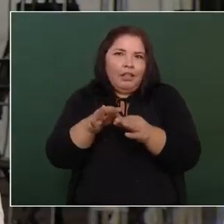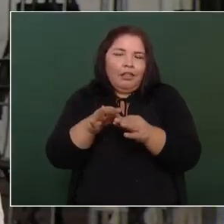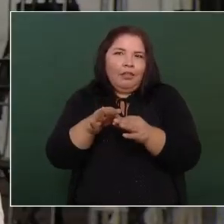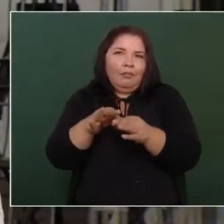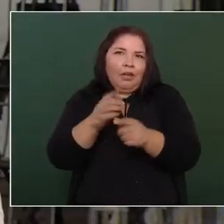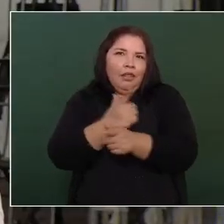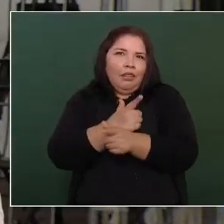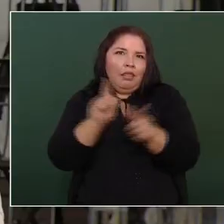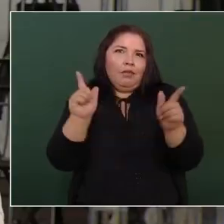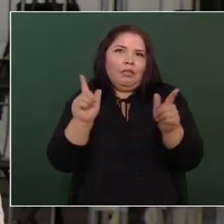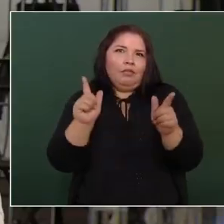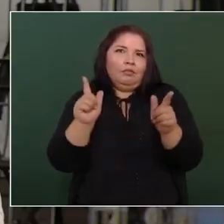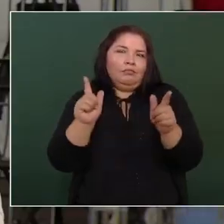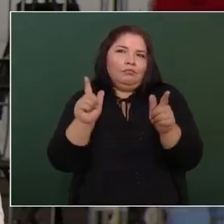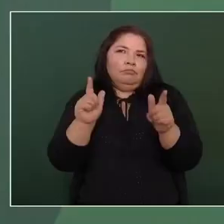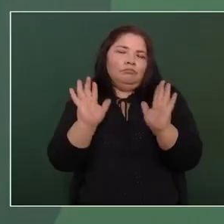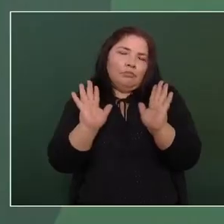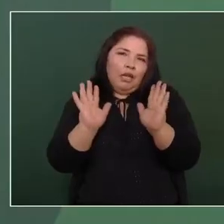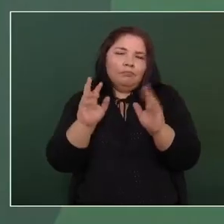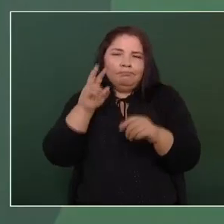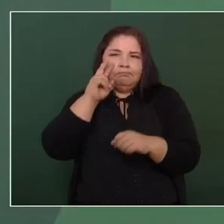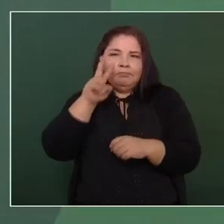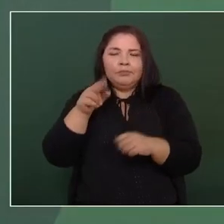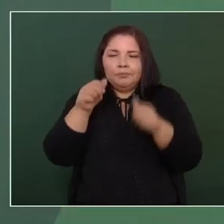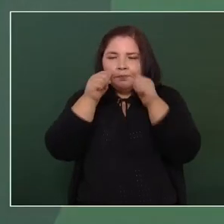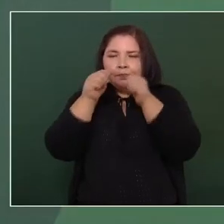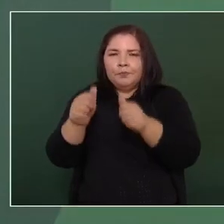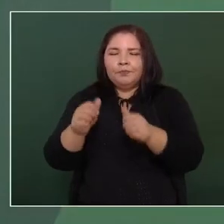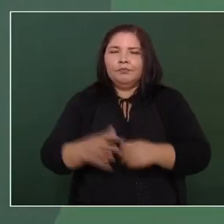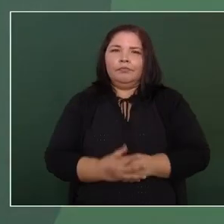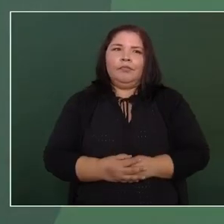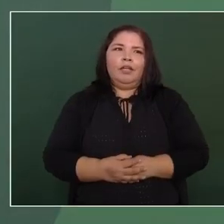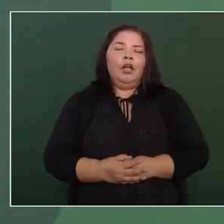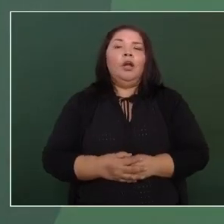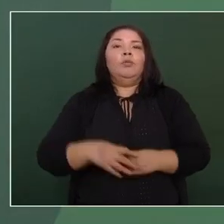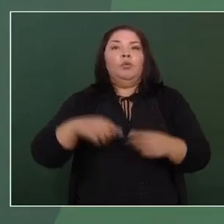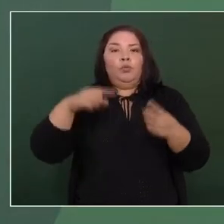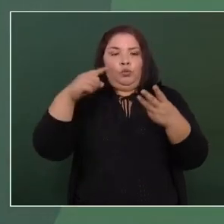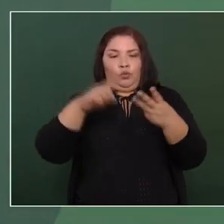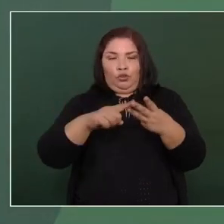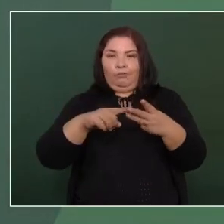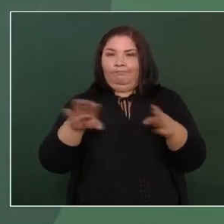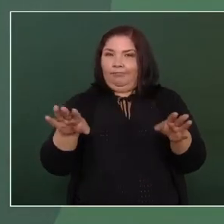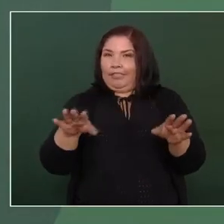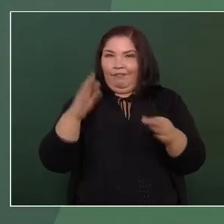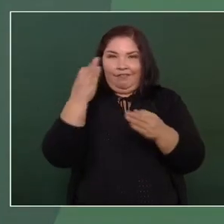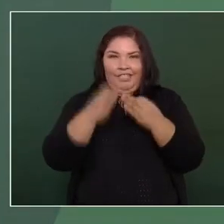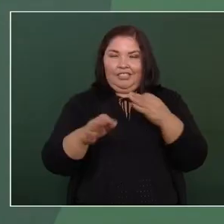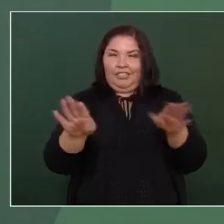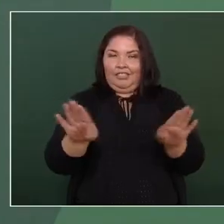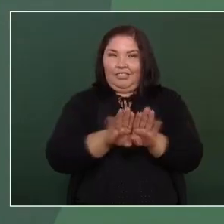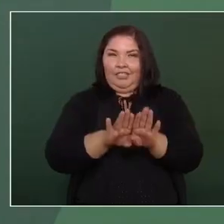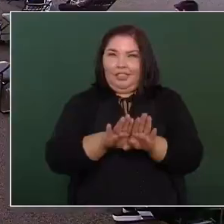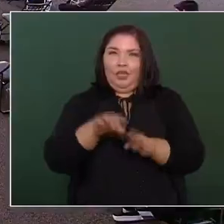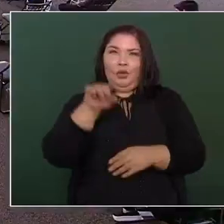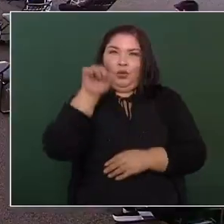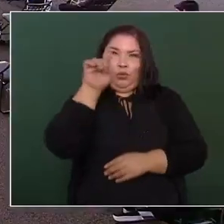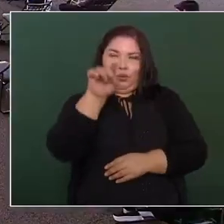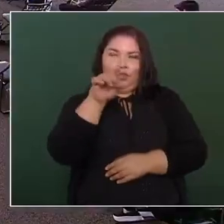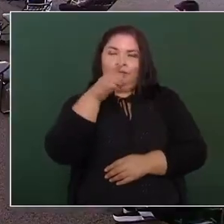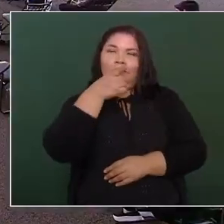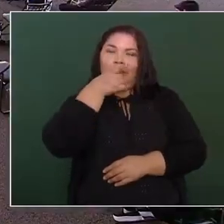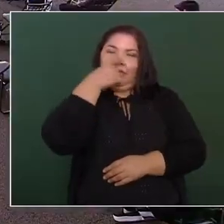libere. Sí, lo vemos. Ok. Bueno, ahí le va mi cierre. Usted